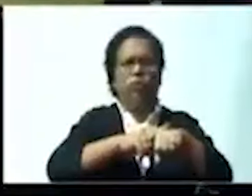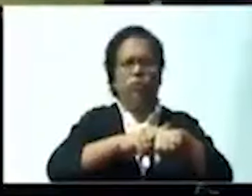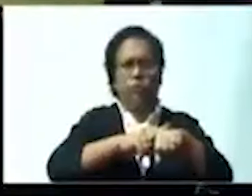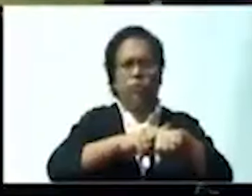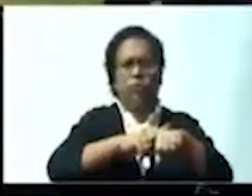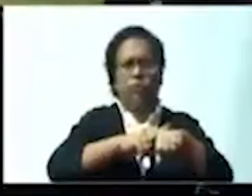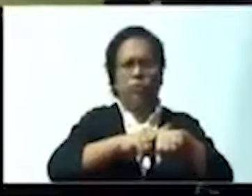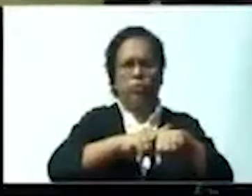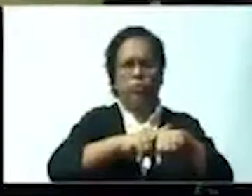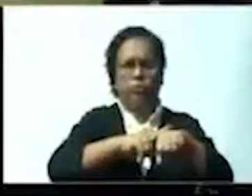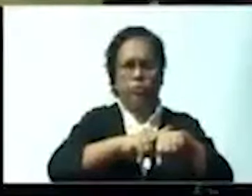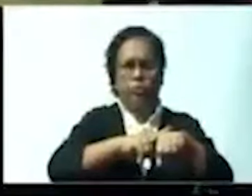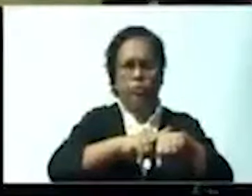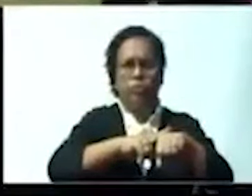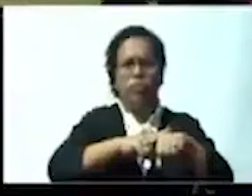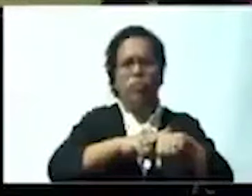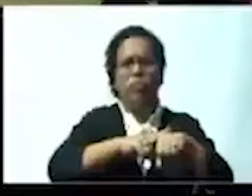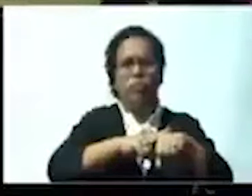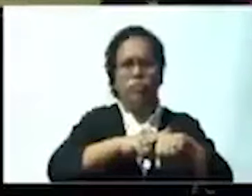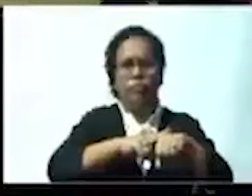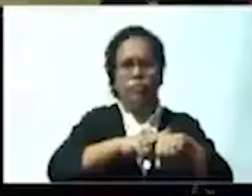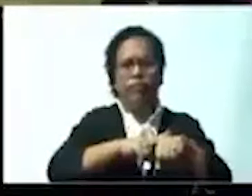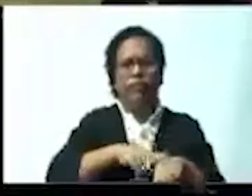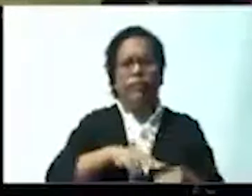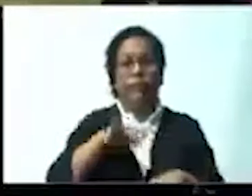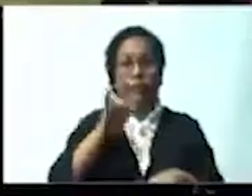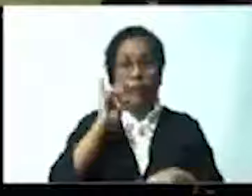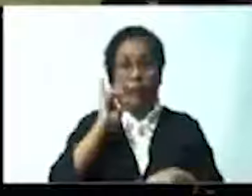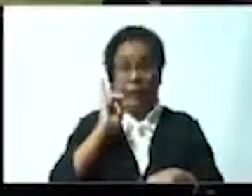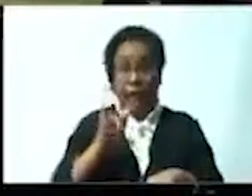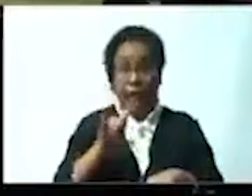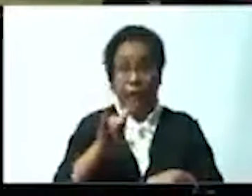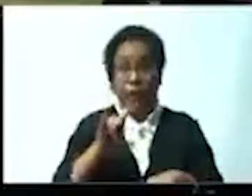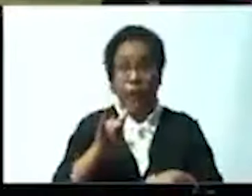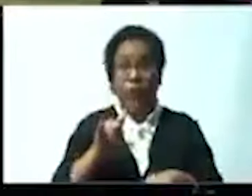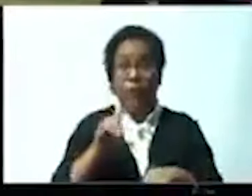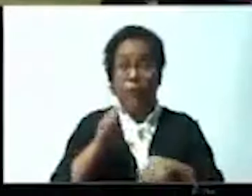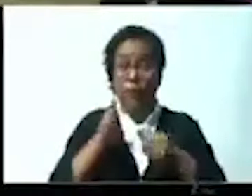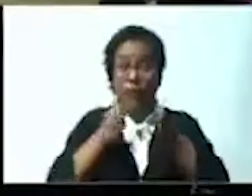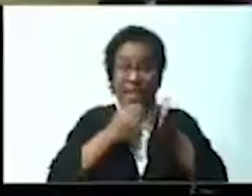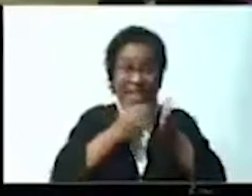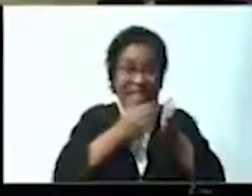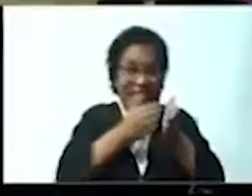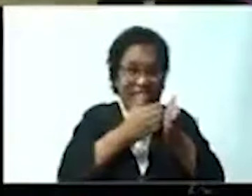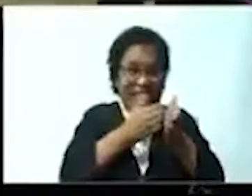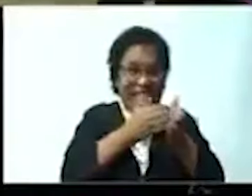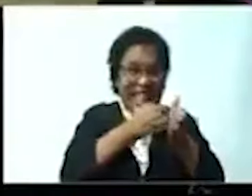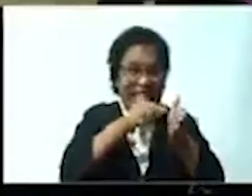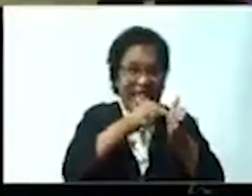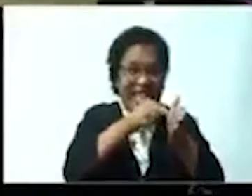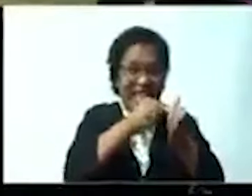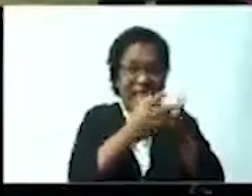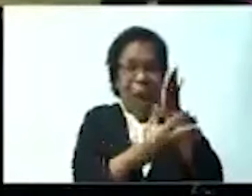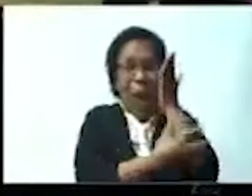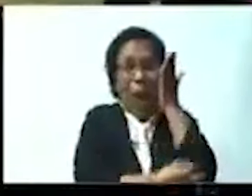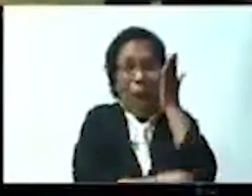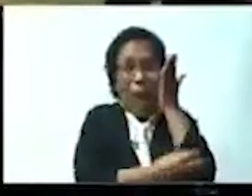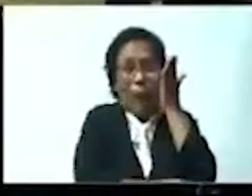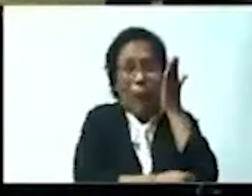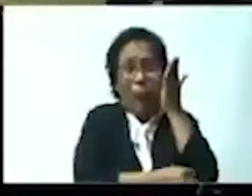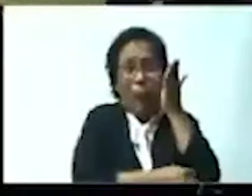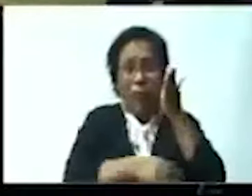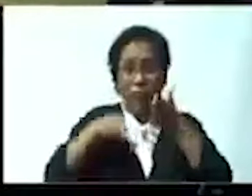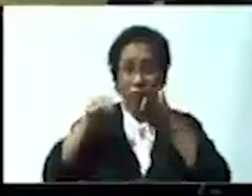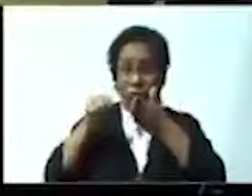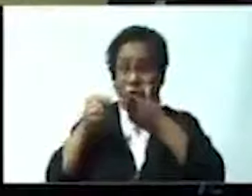popular. Lo ancho para ellos y lo estrecho para uno. ¿Y usted sabe cuánto es que va a recibir el gobierno? Un